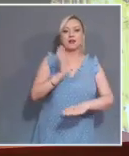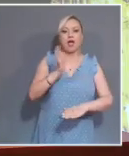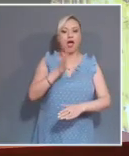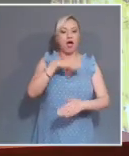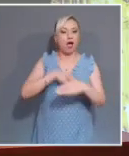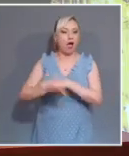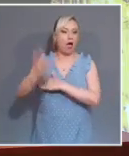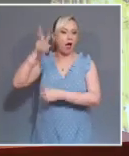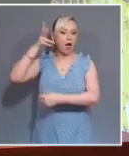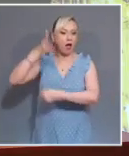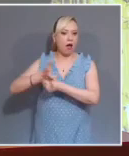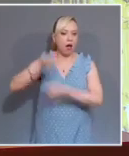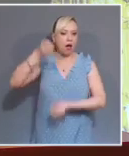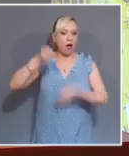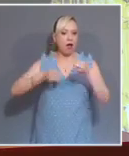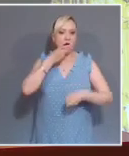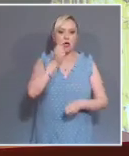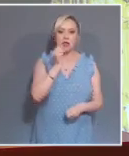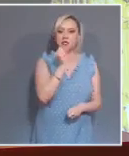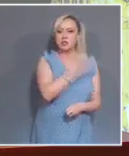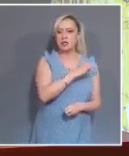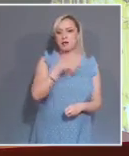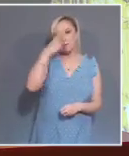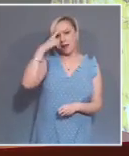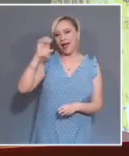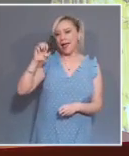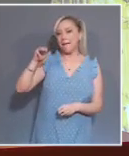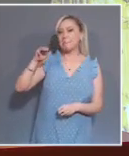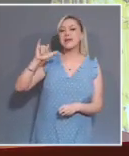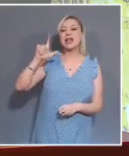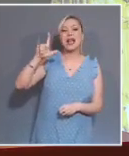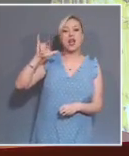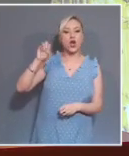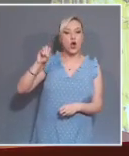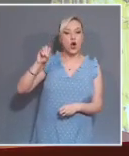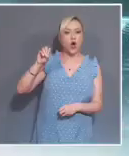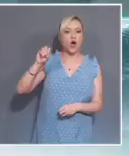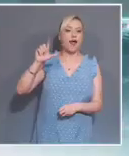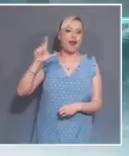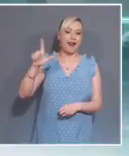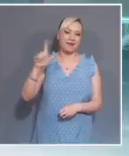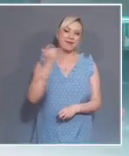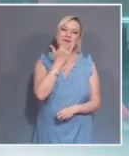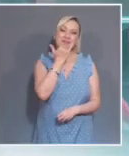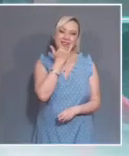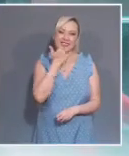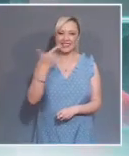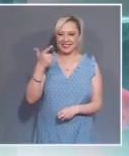a Emilio N. Vámonos a las breves de México.